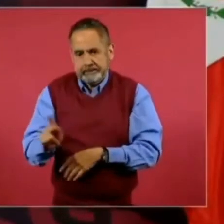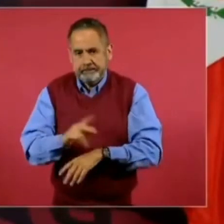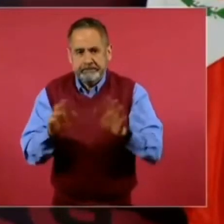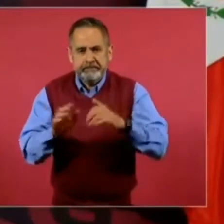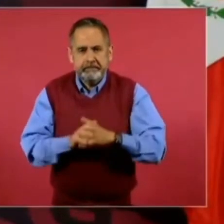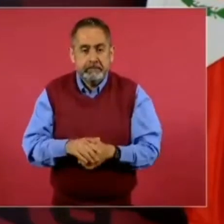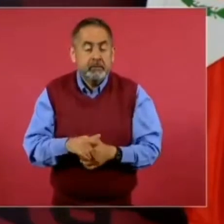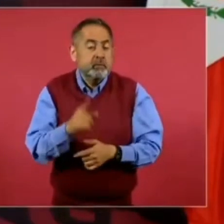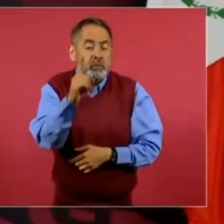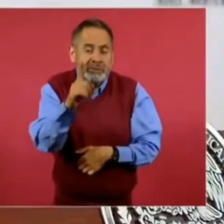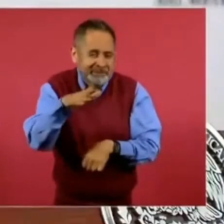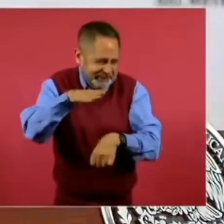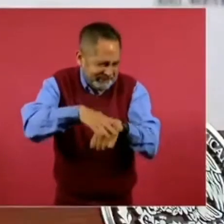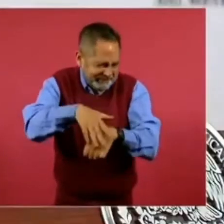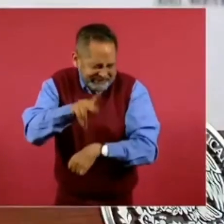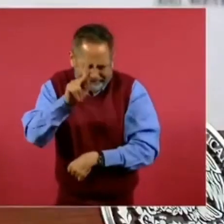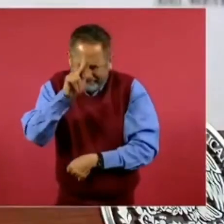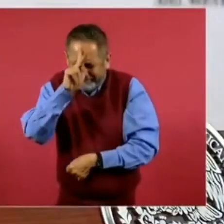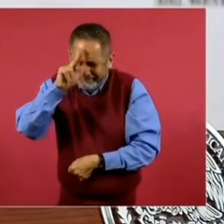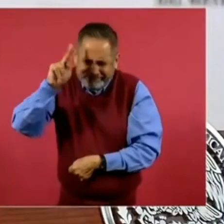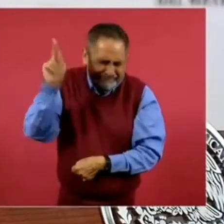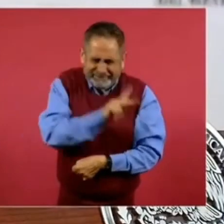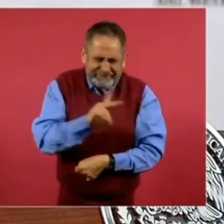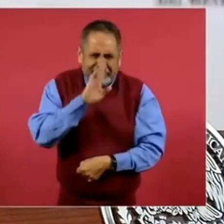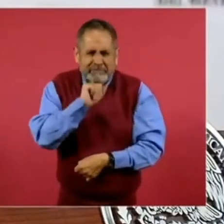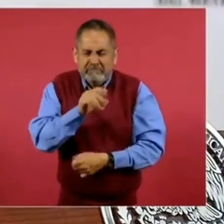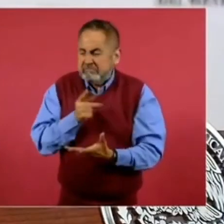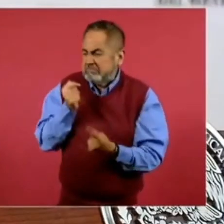El peor de todos,